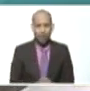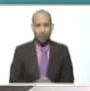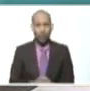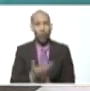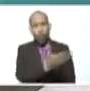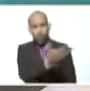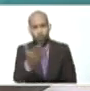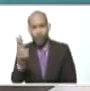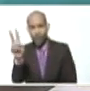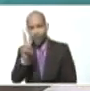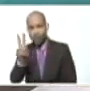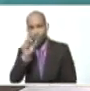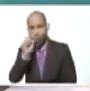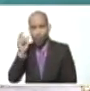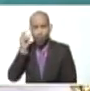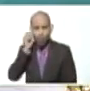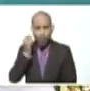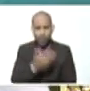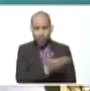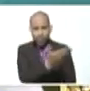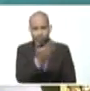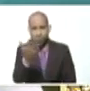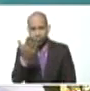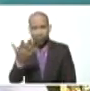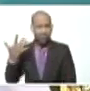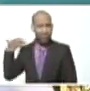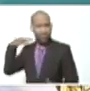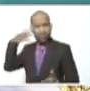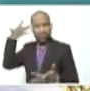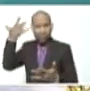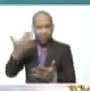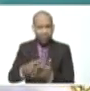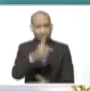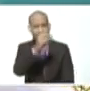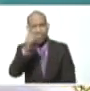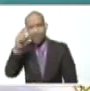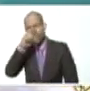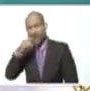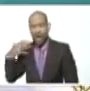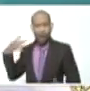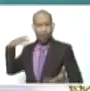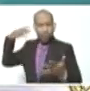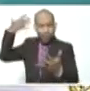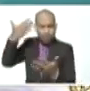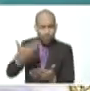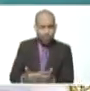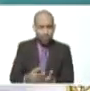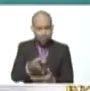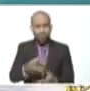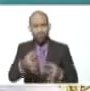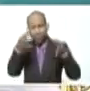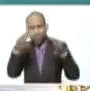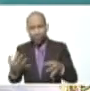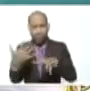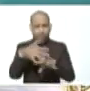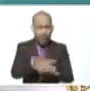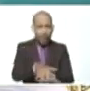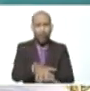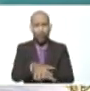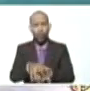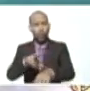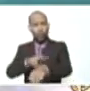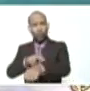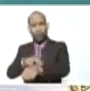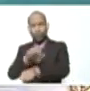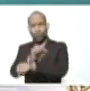Ustedes, los venezolanos, desde hace más de un siglo han contado con la intercesión segura del doctor José